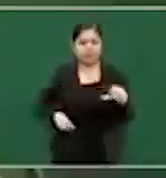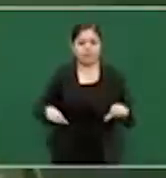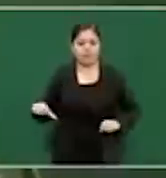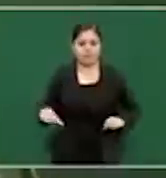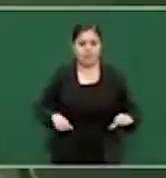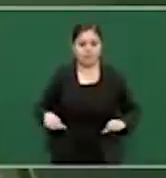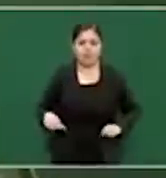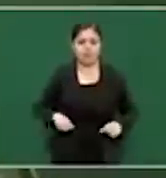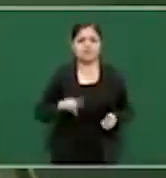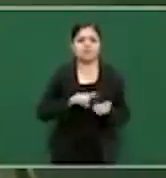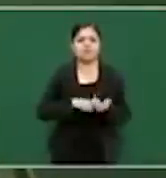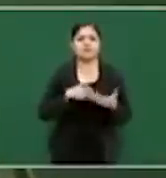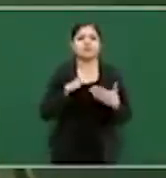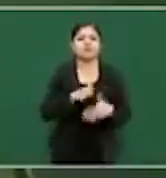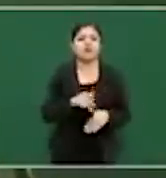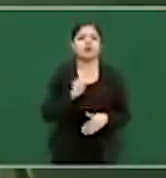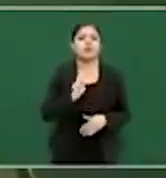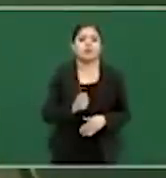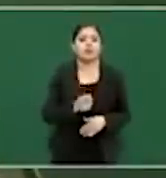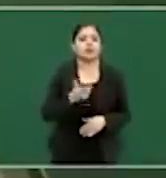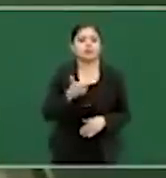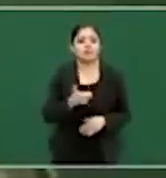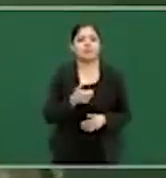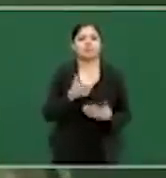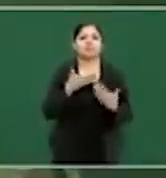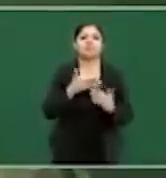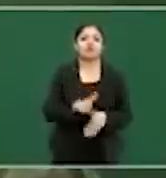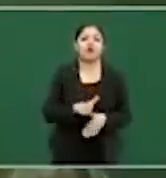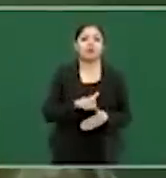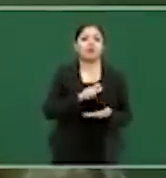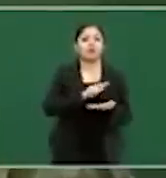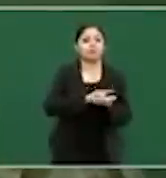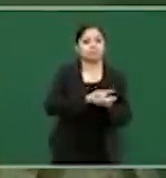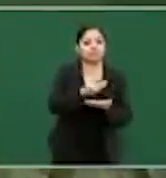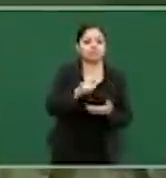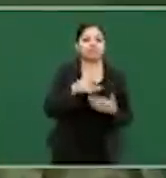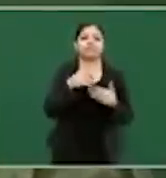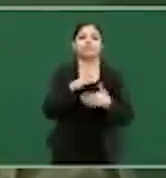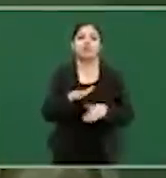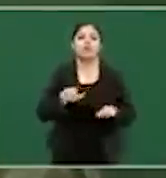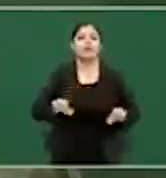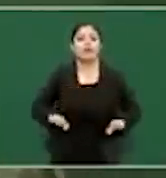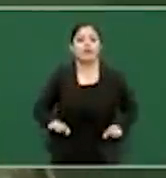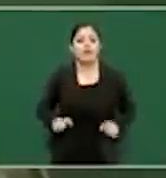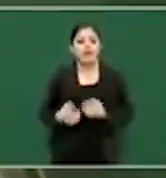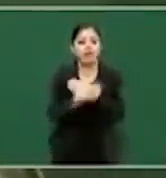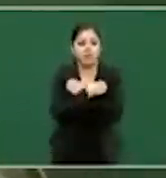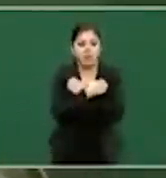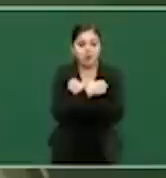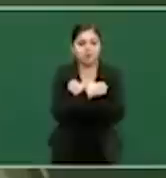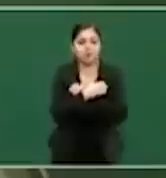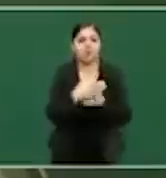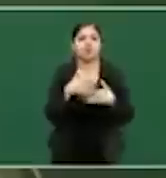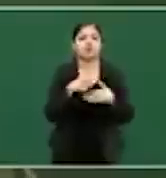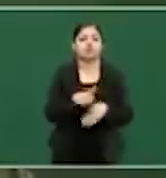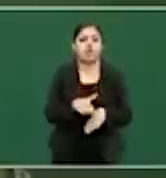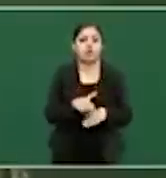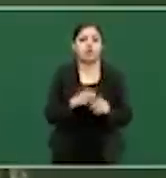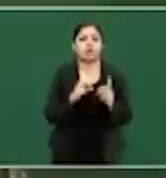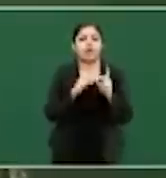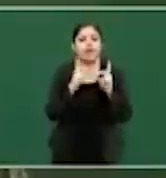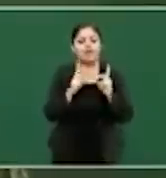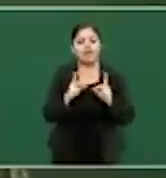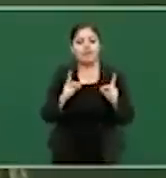en el ámbito económico, en el ámbito aeroespacial, en el ámbito educativo, en el ámbito de